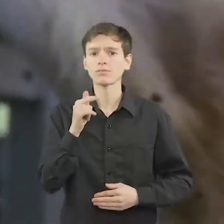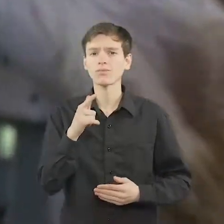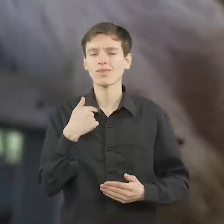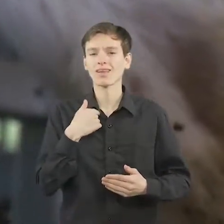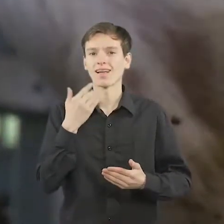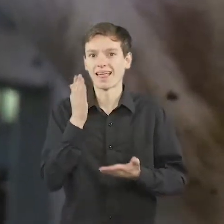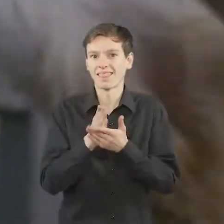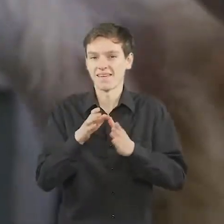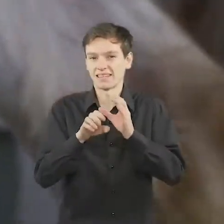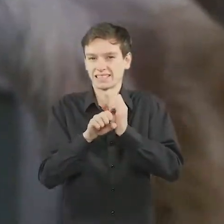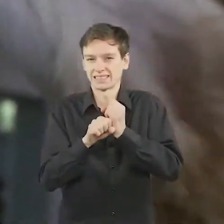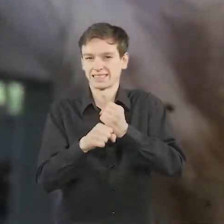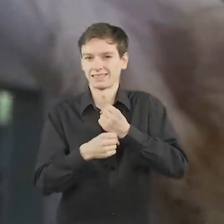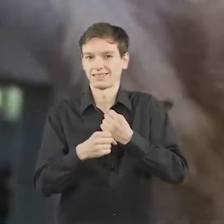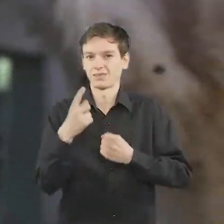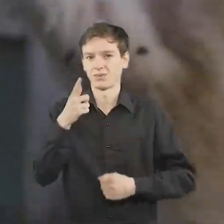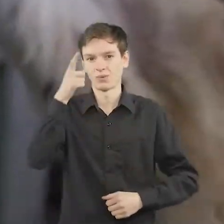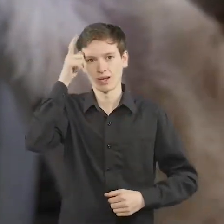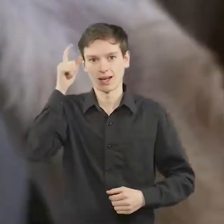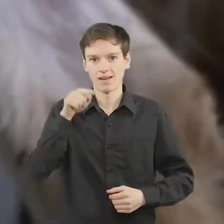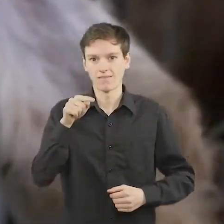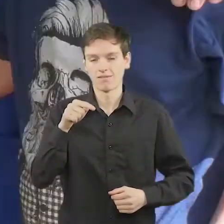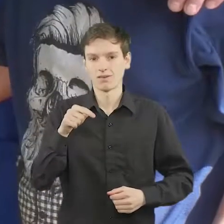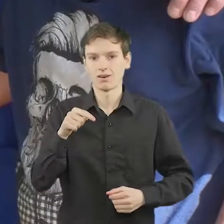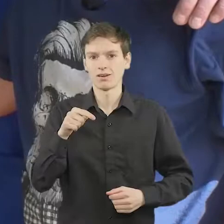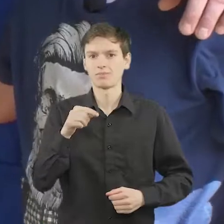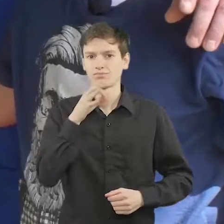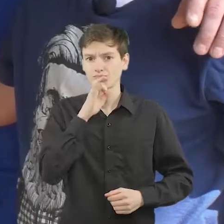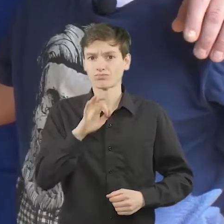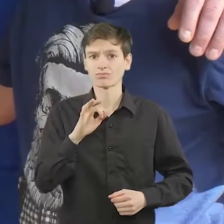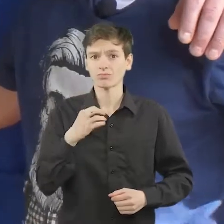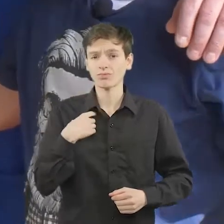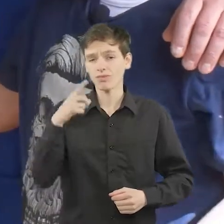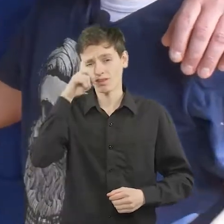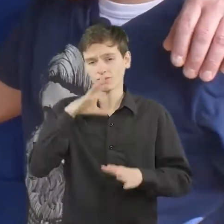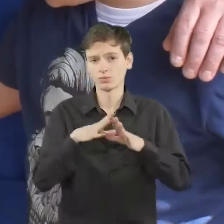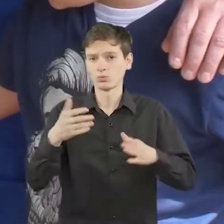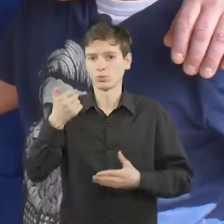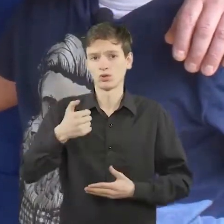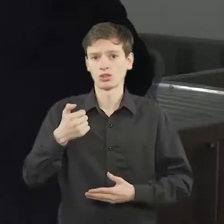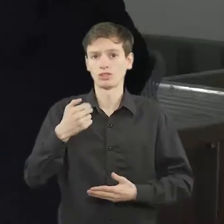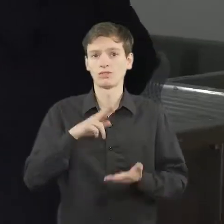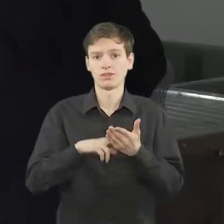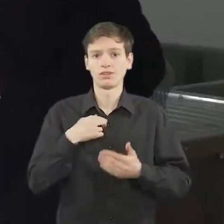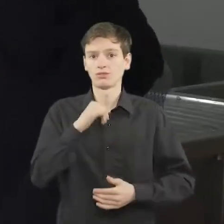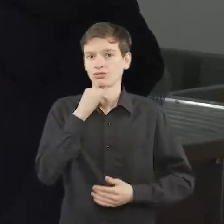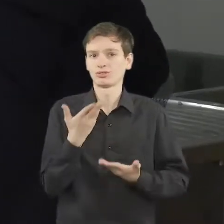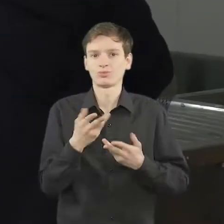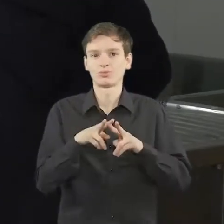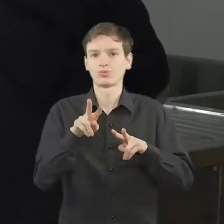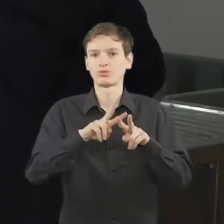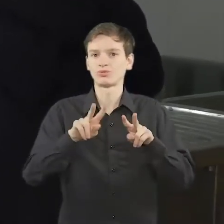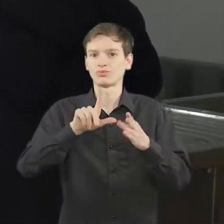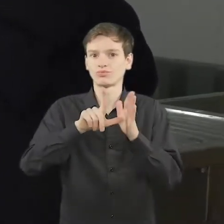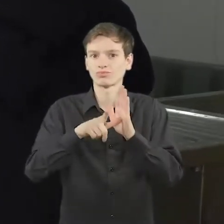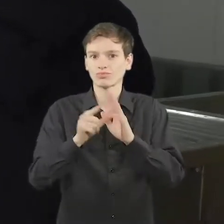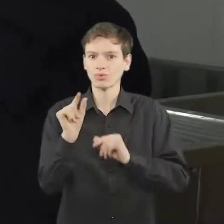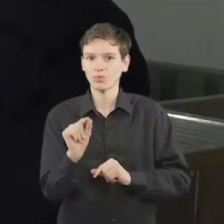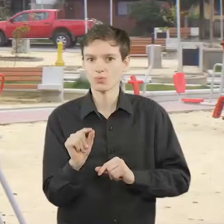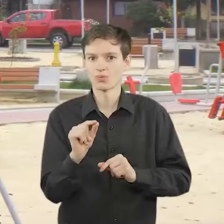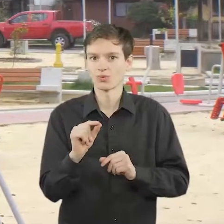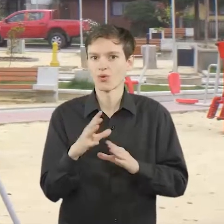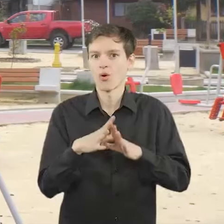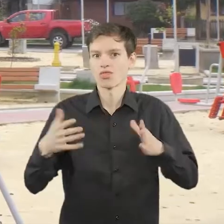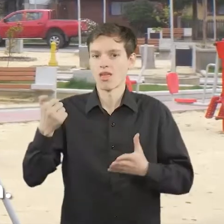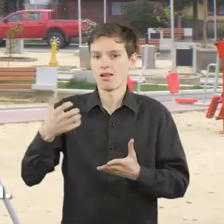cómo hacían el queso, tuve que estrujar una cabra. Costó mucho sacar la leche. No sé cómo se demoran tan poco en sacar